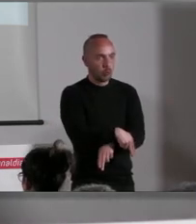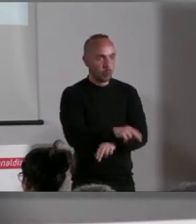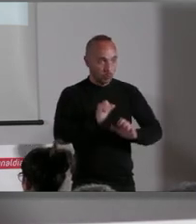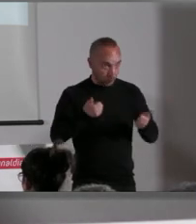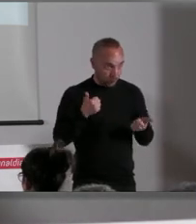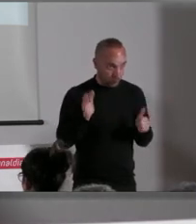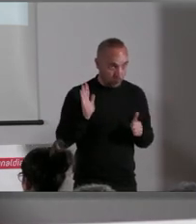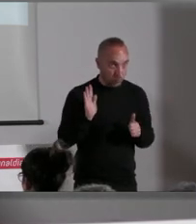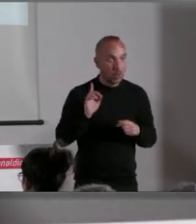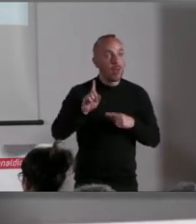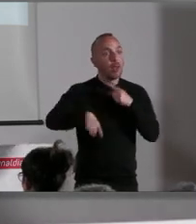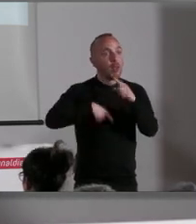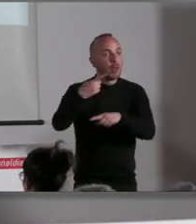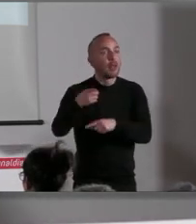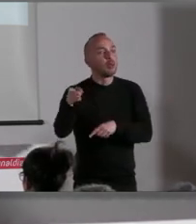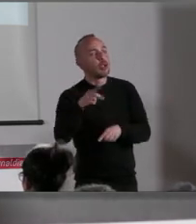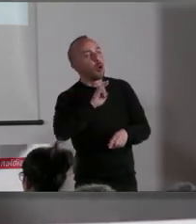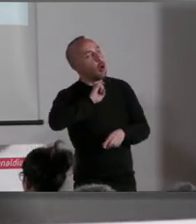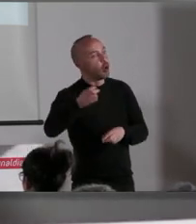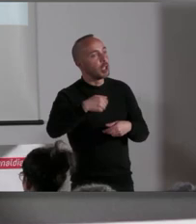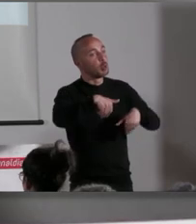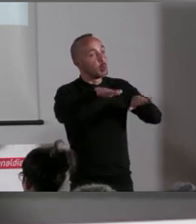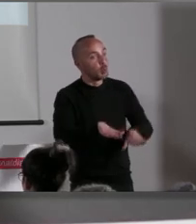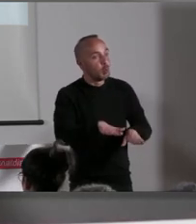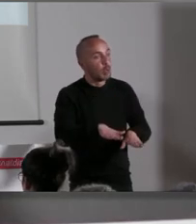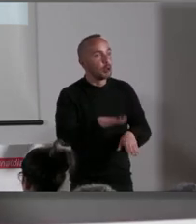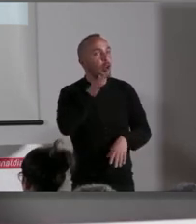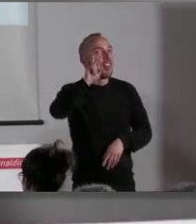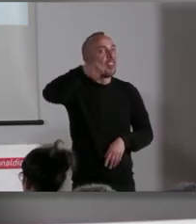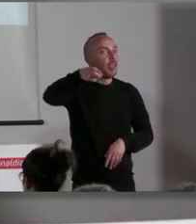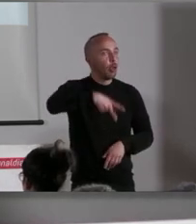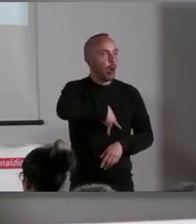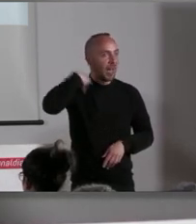después otro reparo de suspensión del expediente por parte de Intervención General.